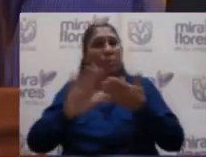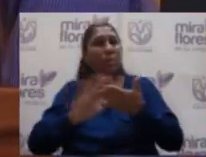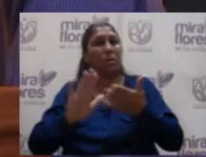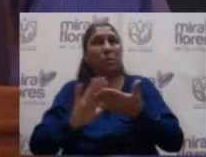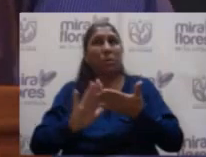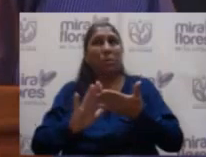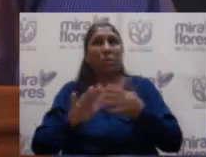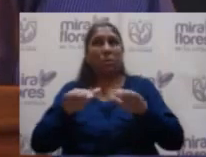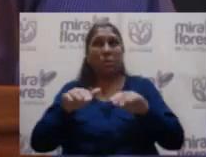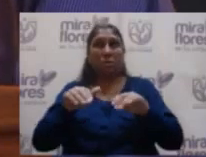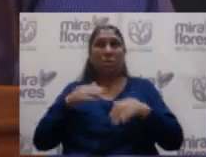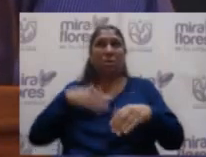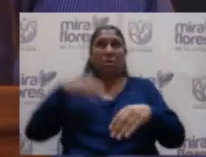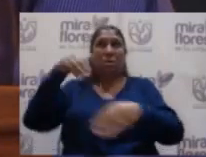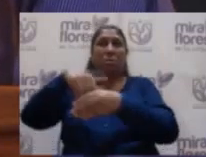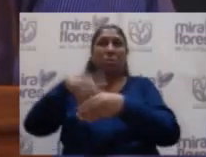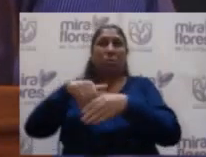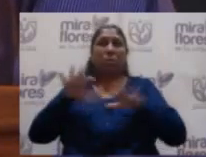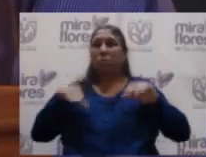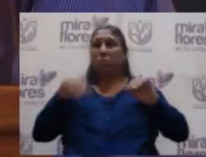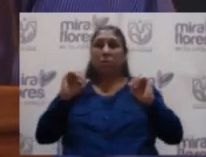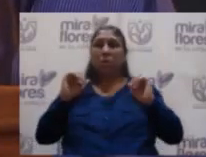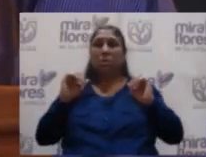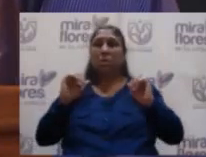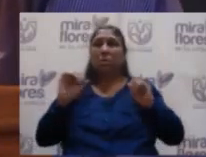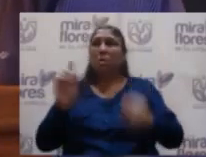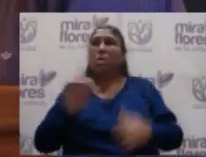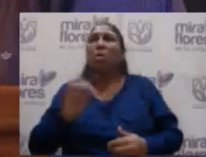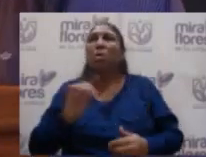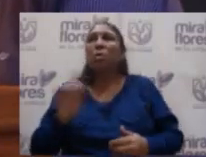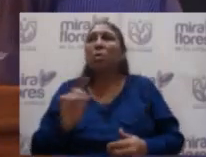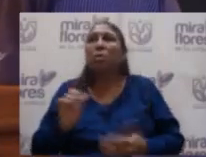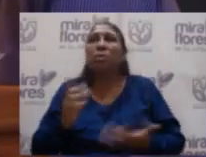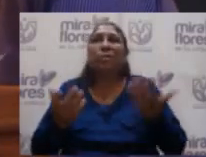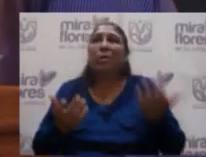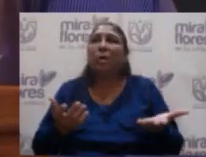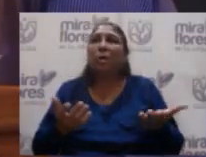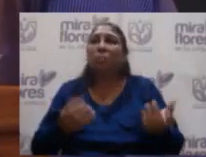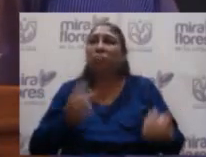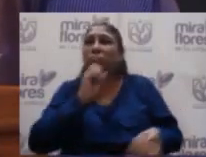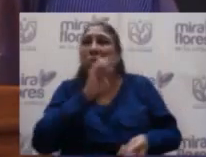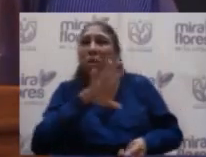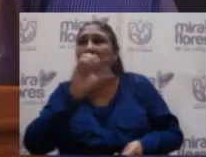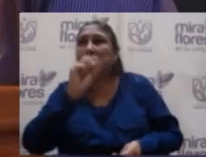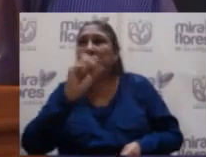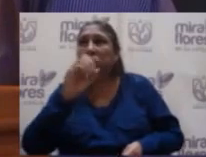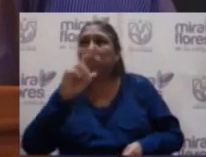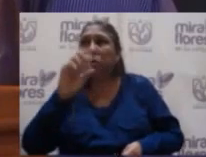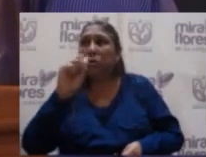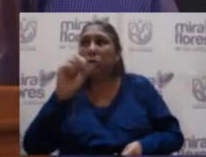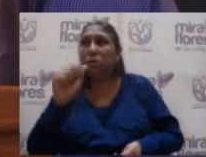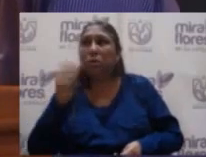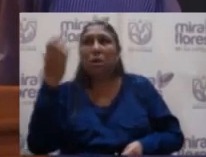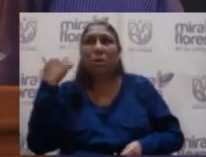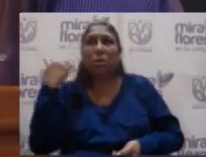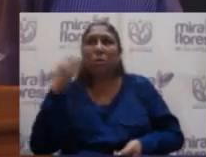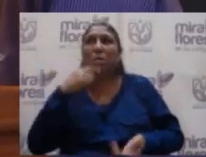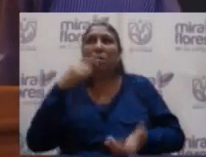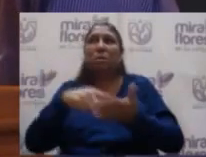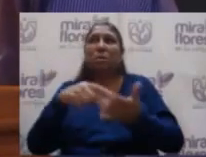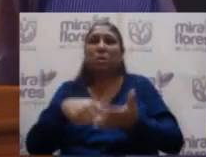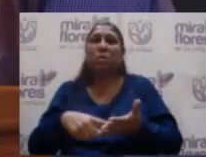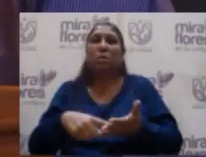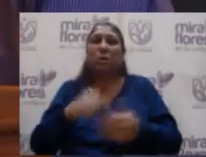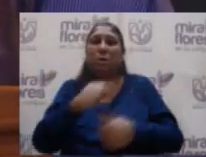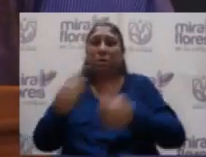de abstención, sí. No porque siga al regidor Sousa, ya usted una oportunidad lo dijo que era el regidor Sousa